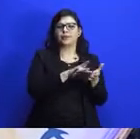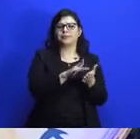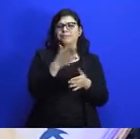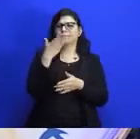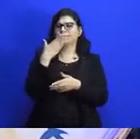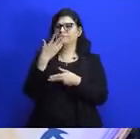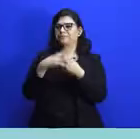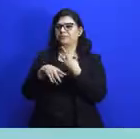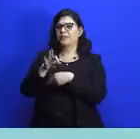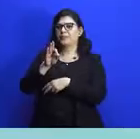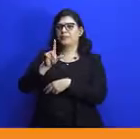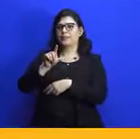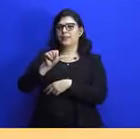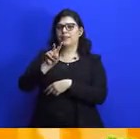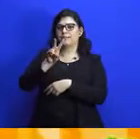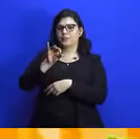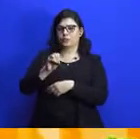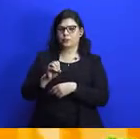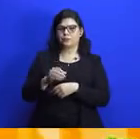Bienvenido, Flavio.